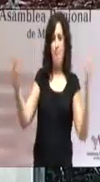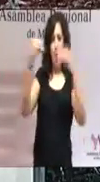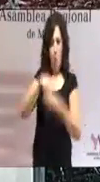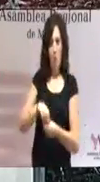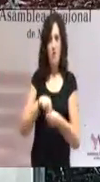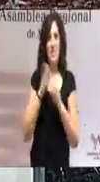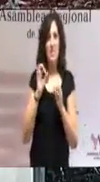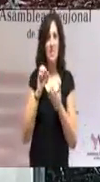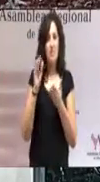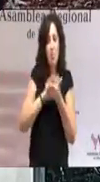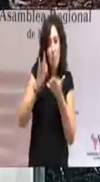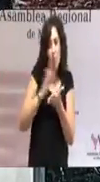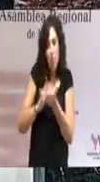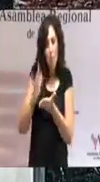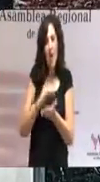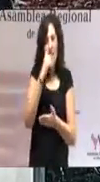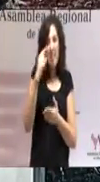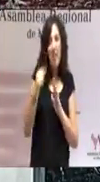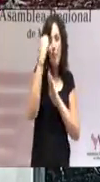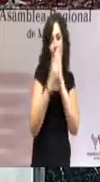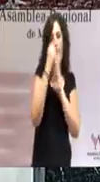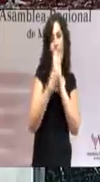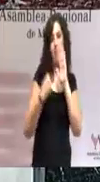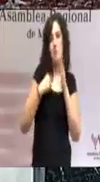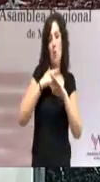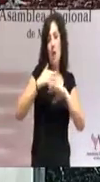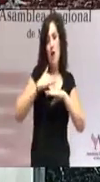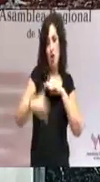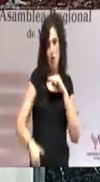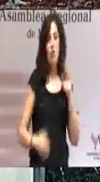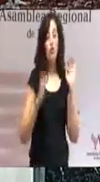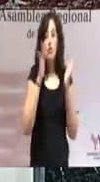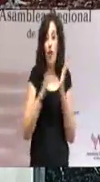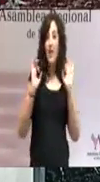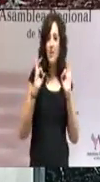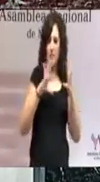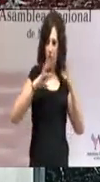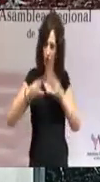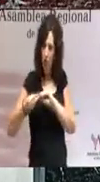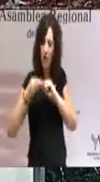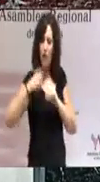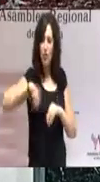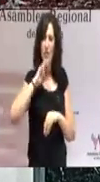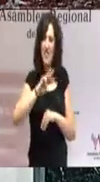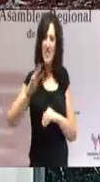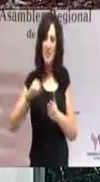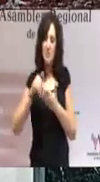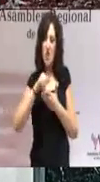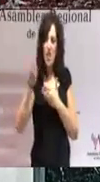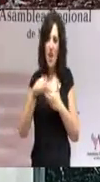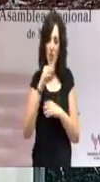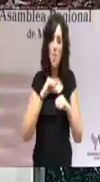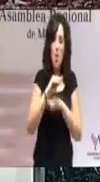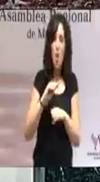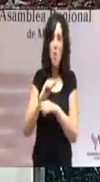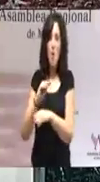editó 100 medidas para el Mar Menor, 100 medidas que se estaban poniendo en marcha, que invertimos 33 millones de euros en esa etapa